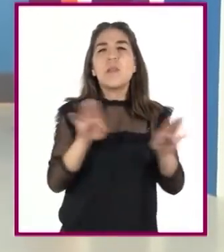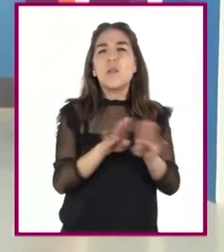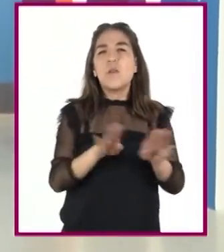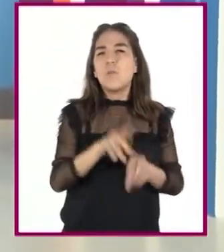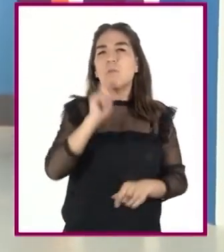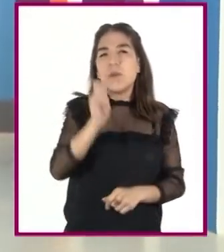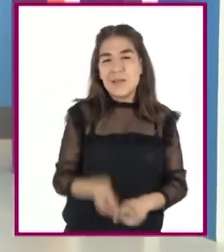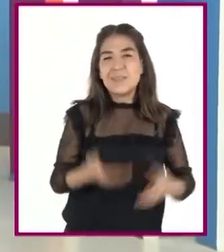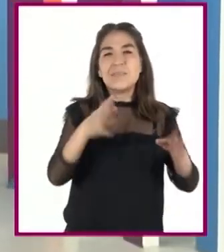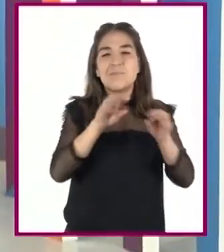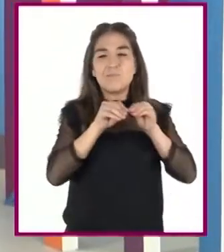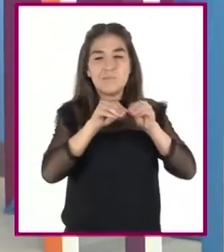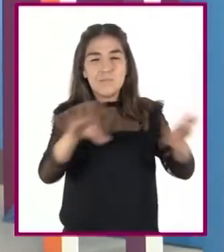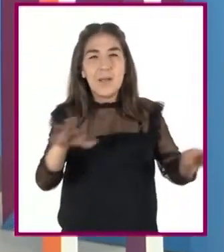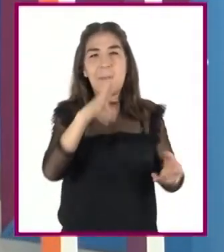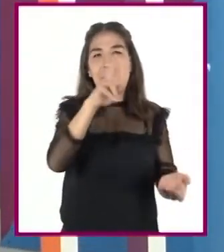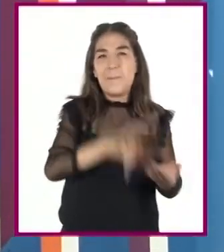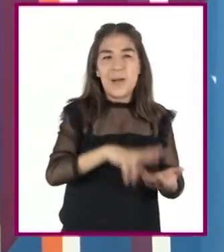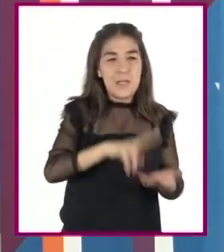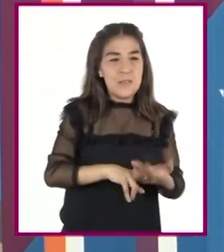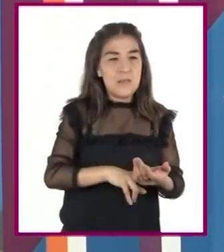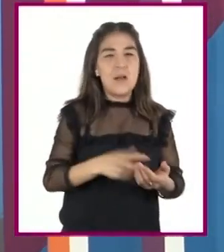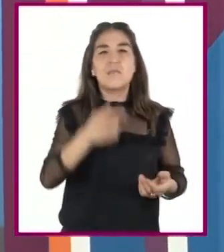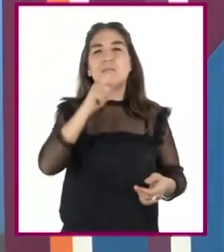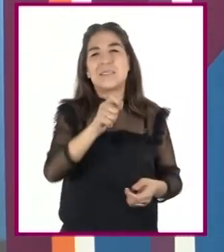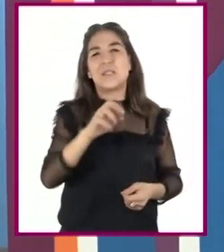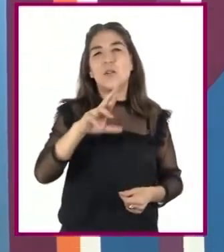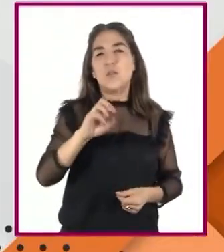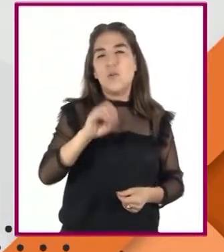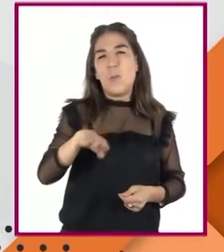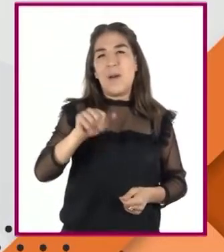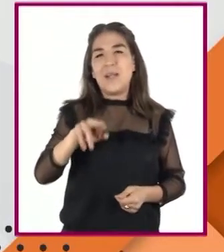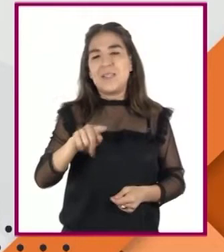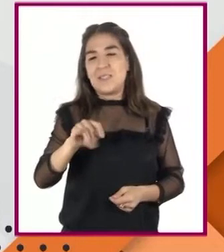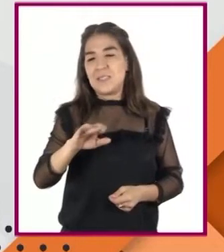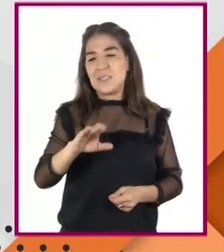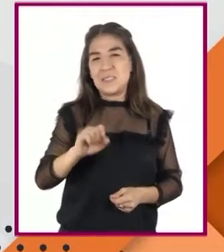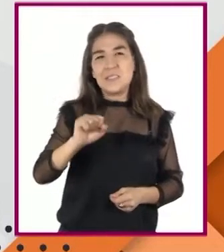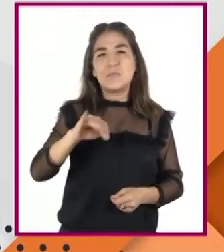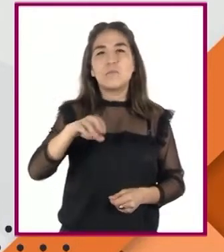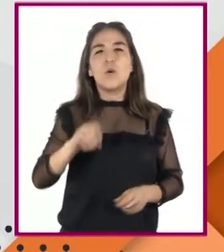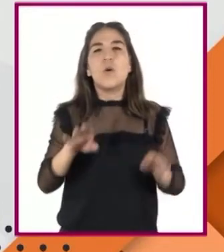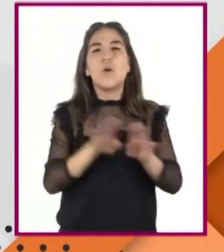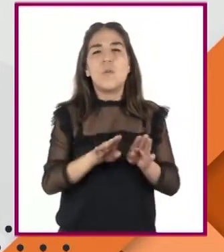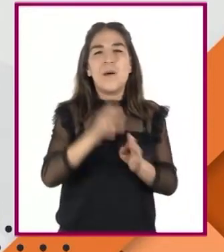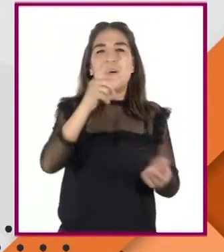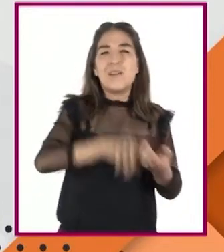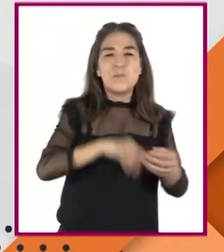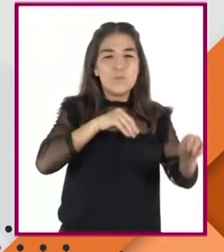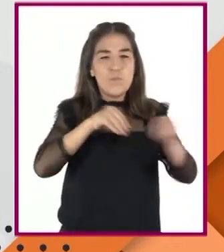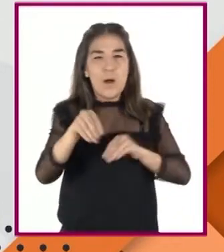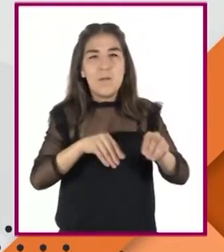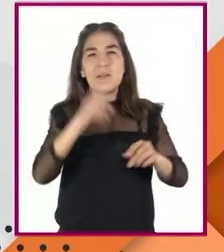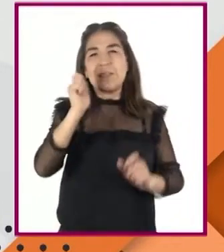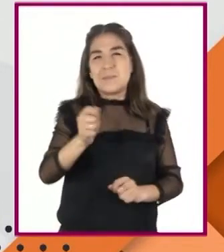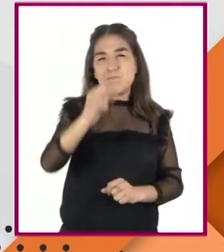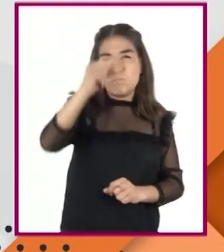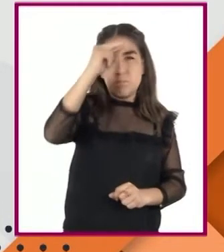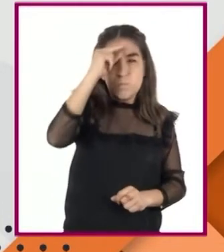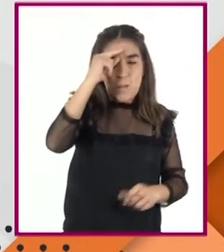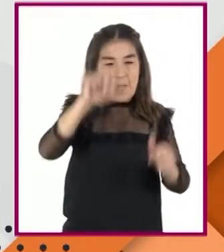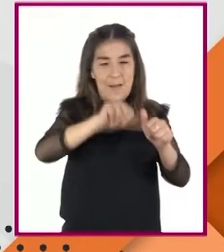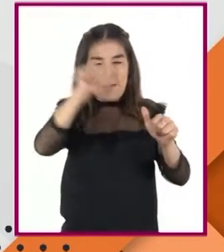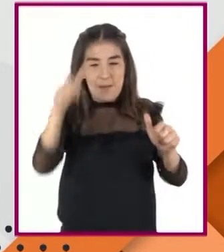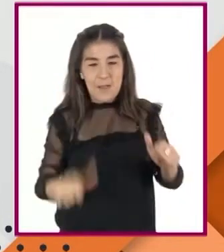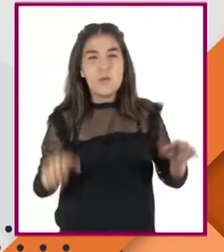debió a la difusión de los valores del romanticismo. Este se trató de un movimiento intelectual y